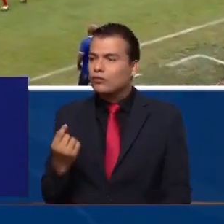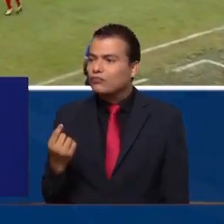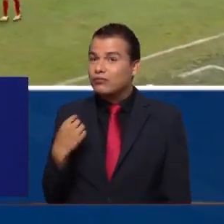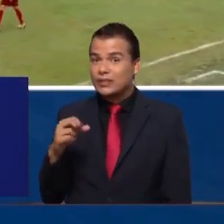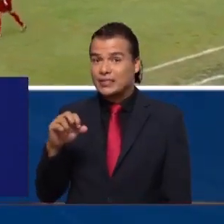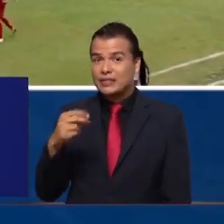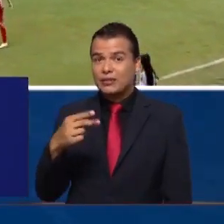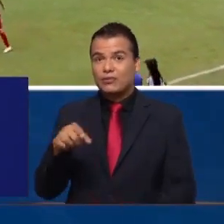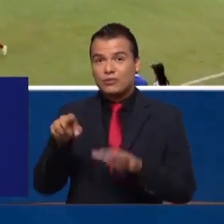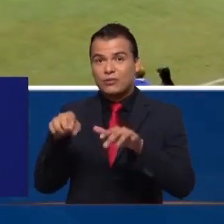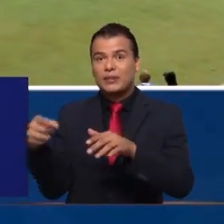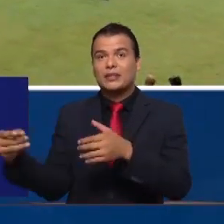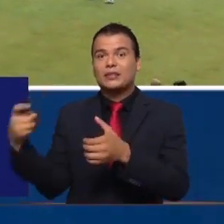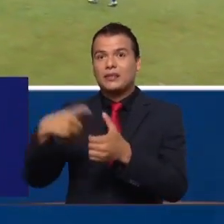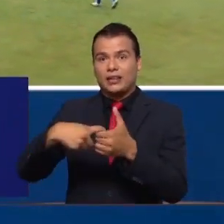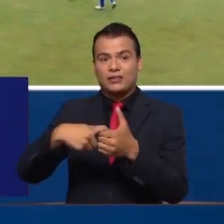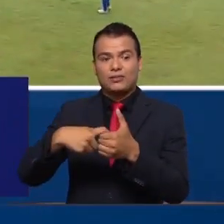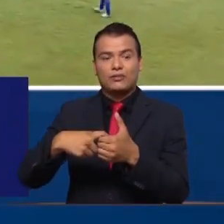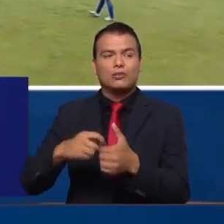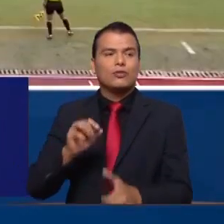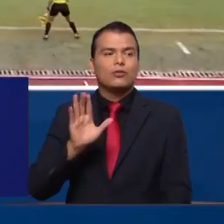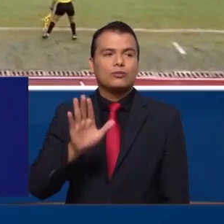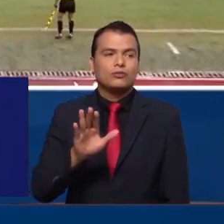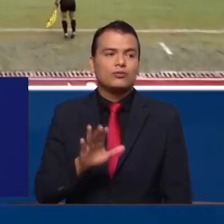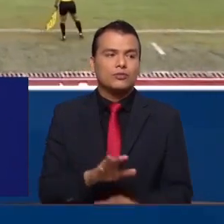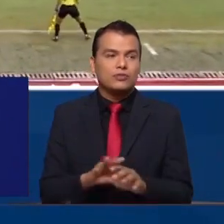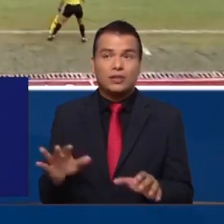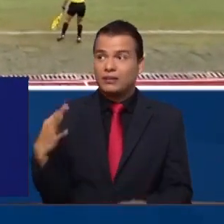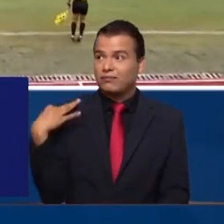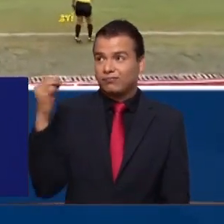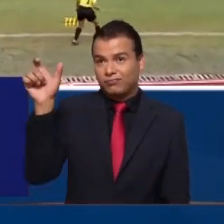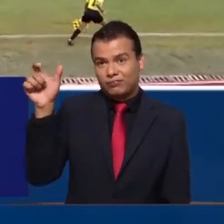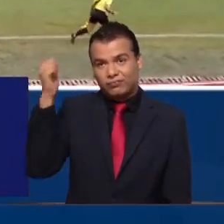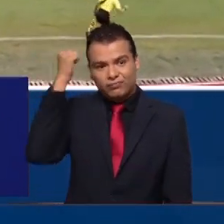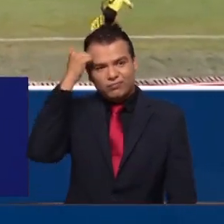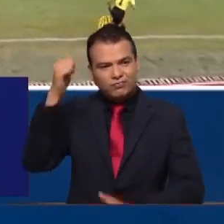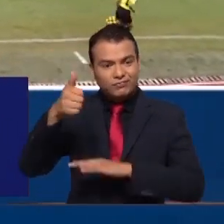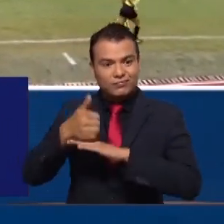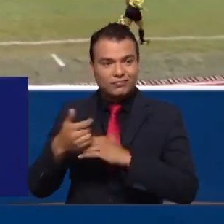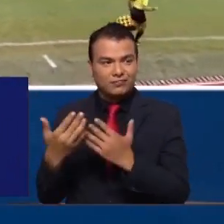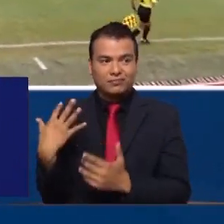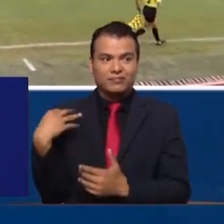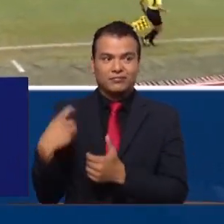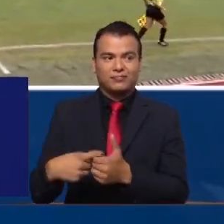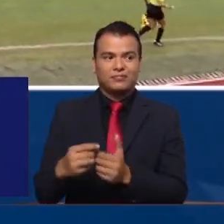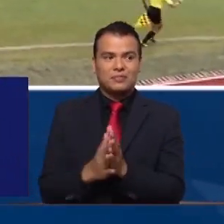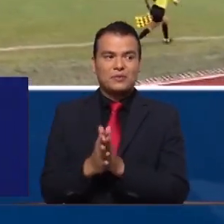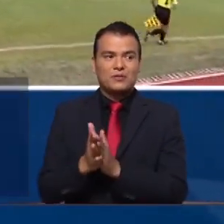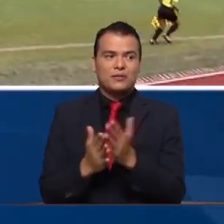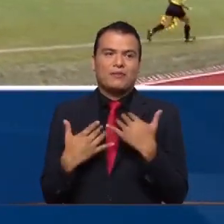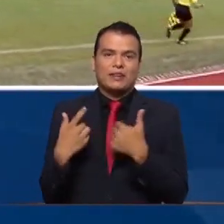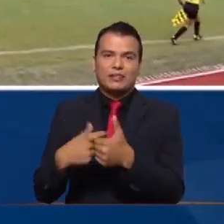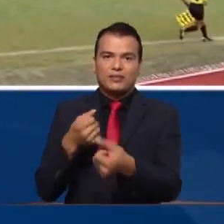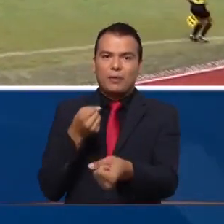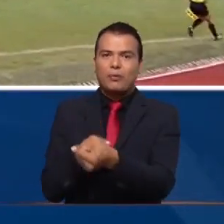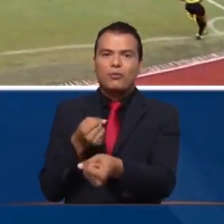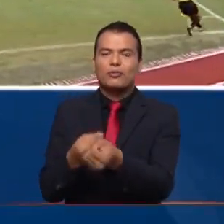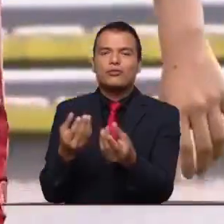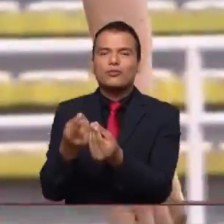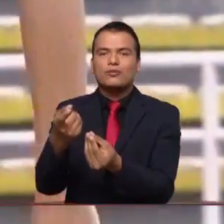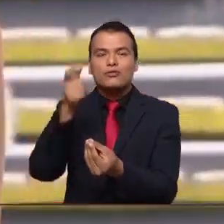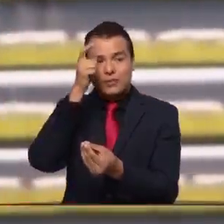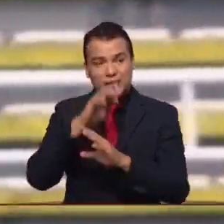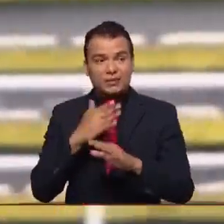que el profe me contactó y pues feliz de estar acá y ayudarle al equipo a aportarle mi granito de arena